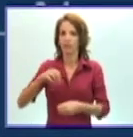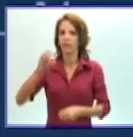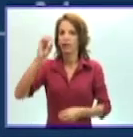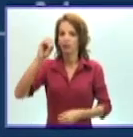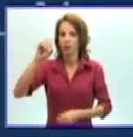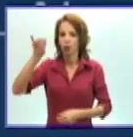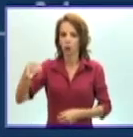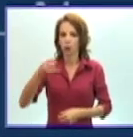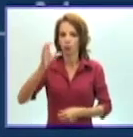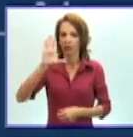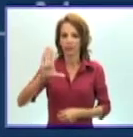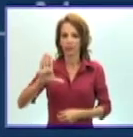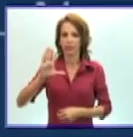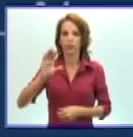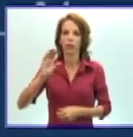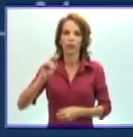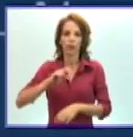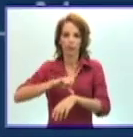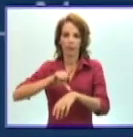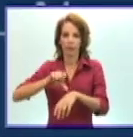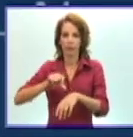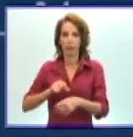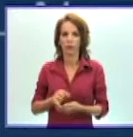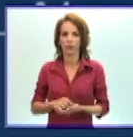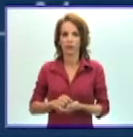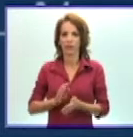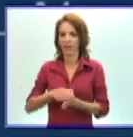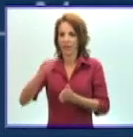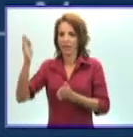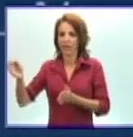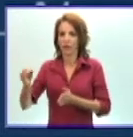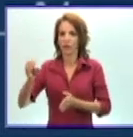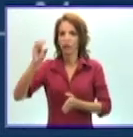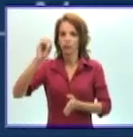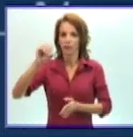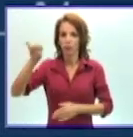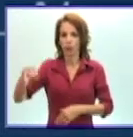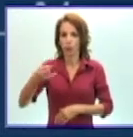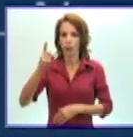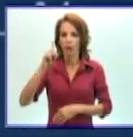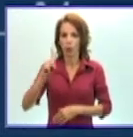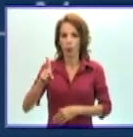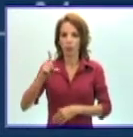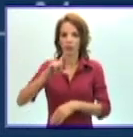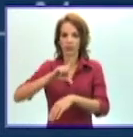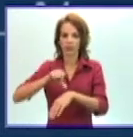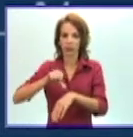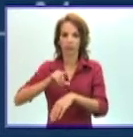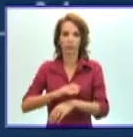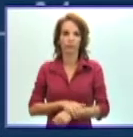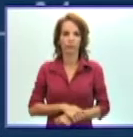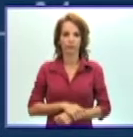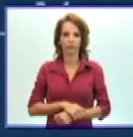escala exterior es 0,1 segundo.